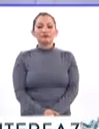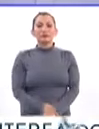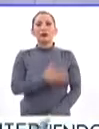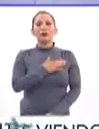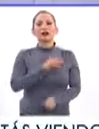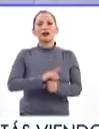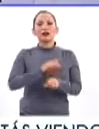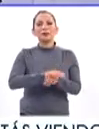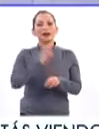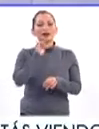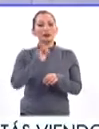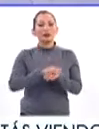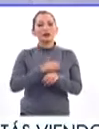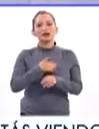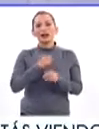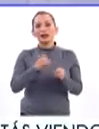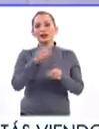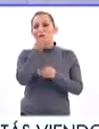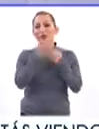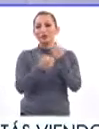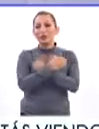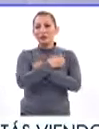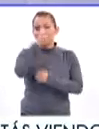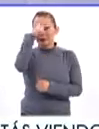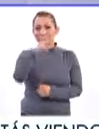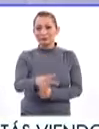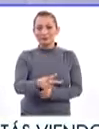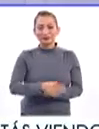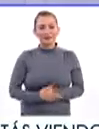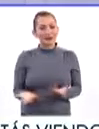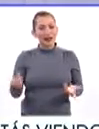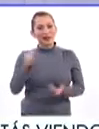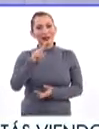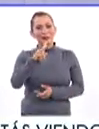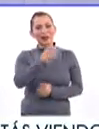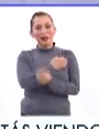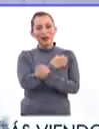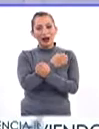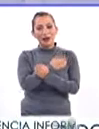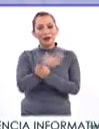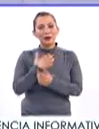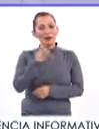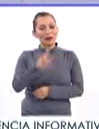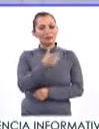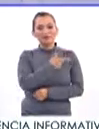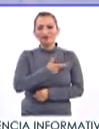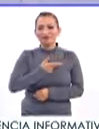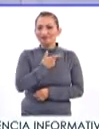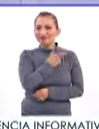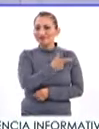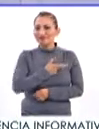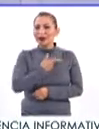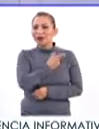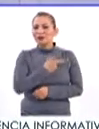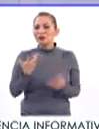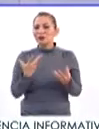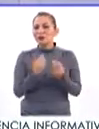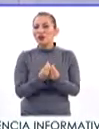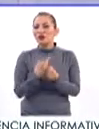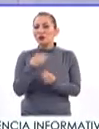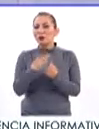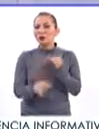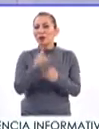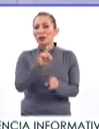Muy buenos días, amigas y amigos de la Agencia Informativa de Educación de México, de Televisión Educativa. Es un verdadero placer estar con ustedes en